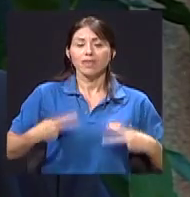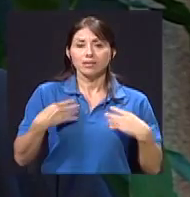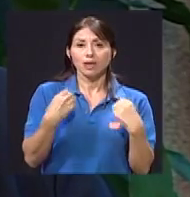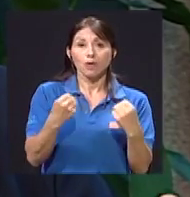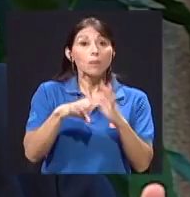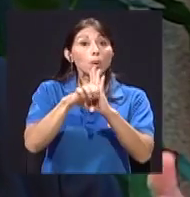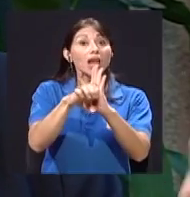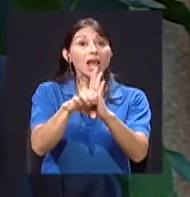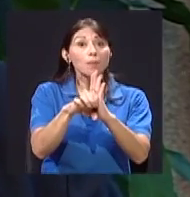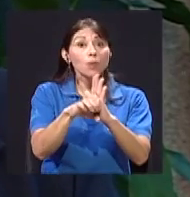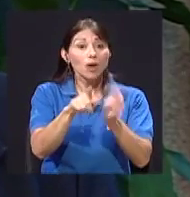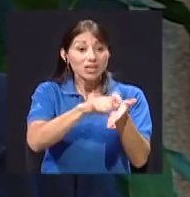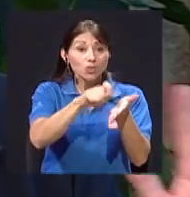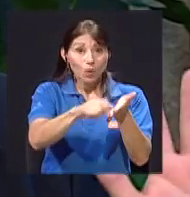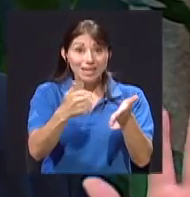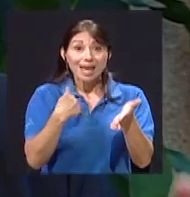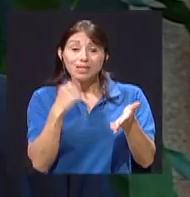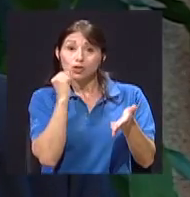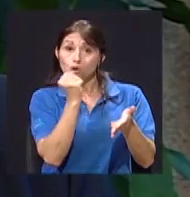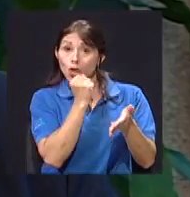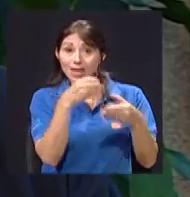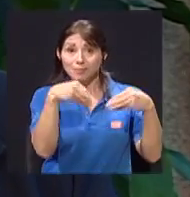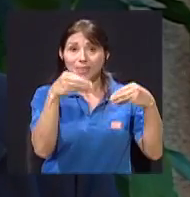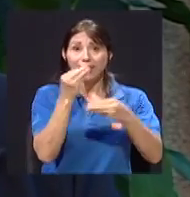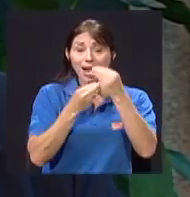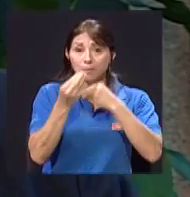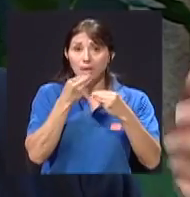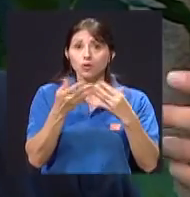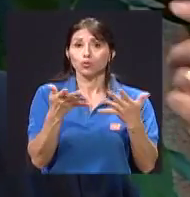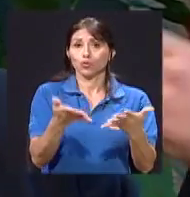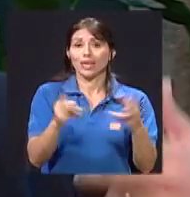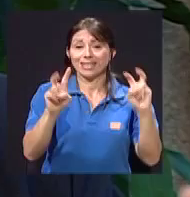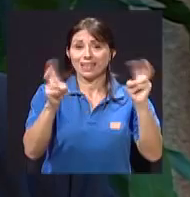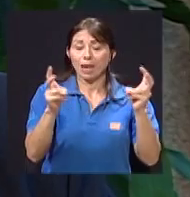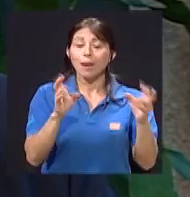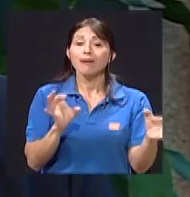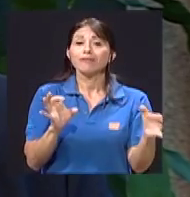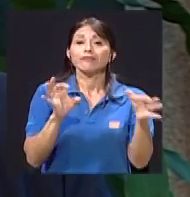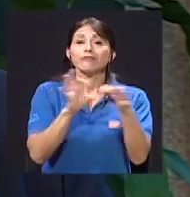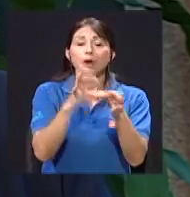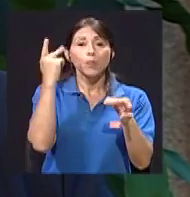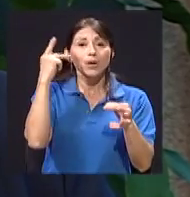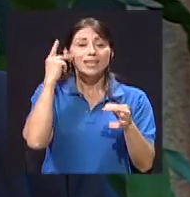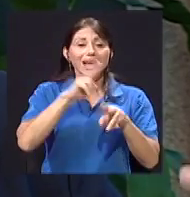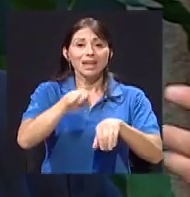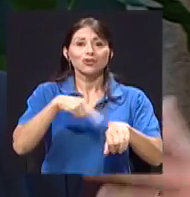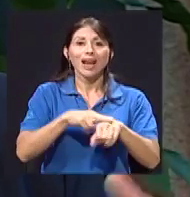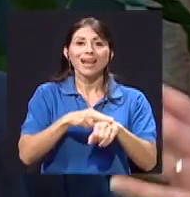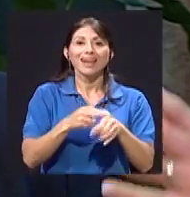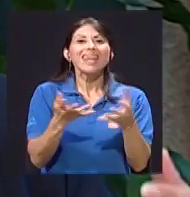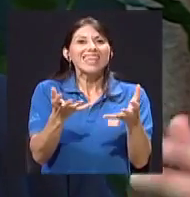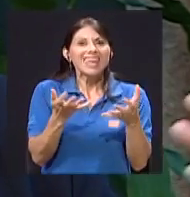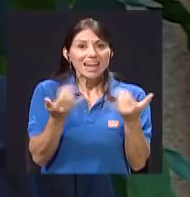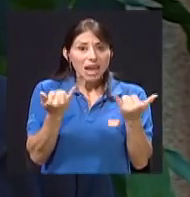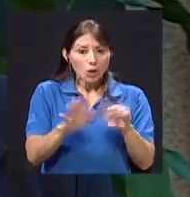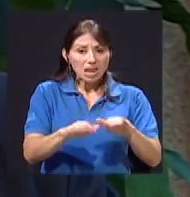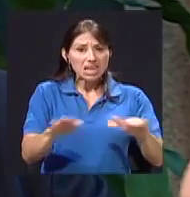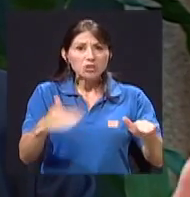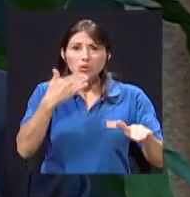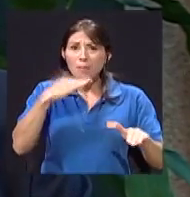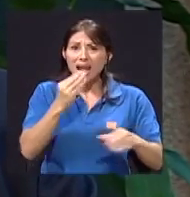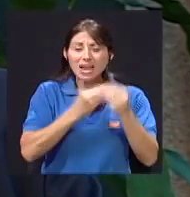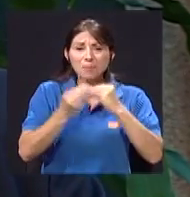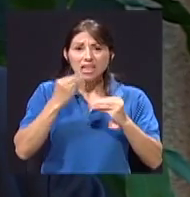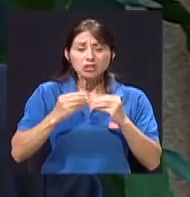vida saludables. Bueno, el tema de las sodas escolares, por ejemplo, claro, tenemos un caso. Eso responde a una política nacional que busca disminuir o controlar el sobrepeso,